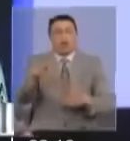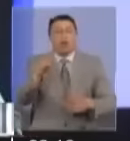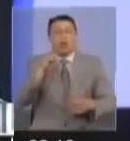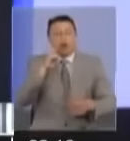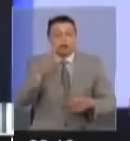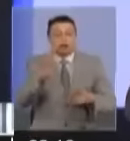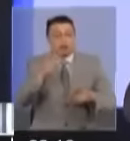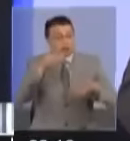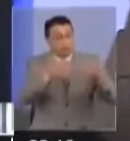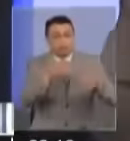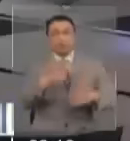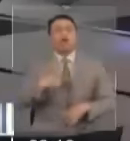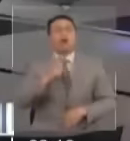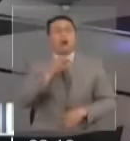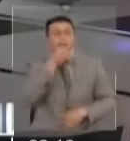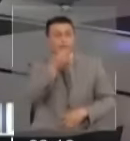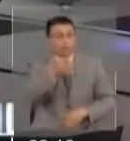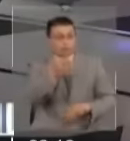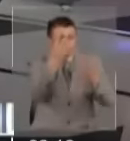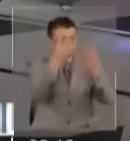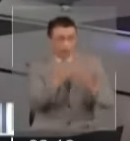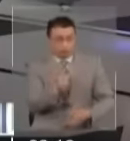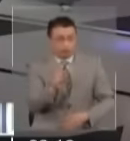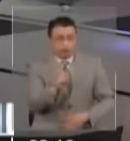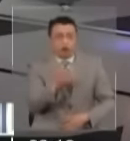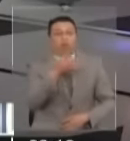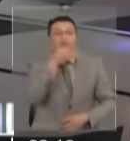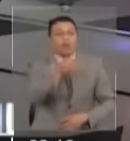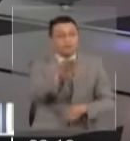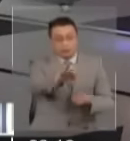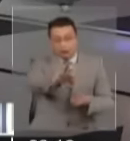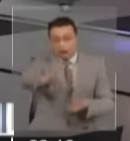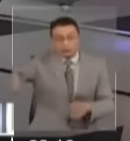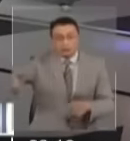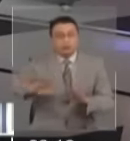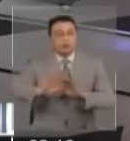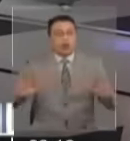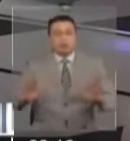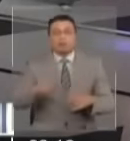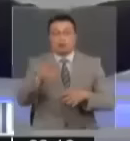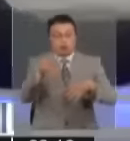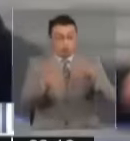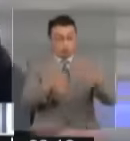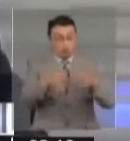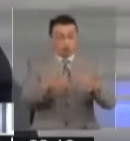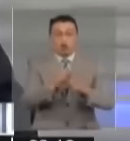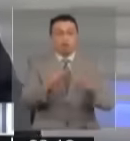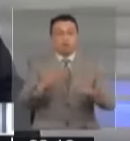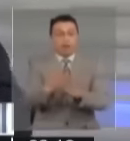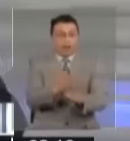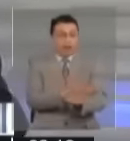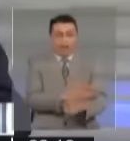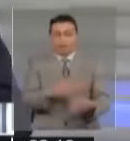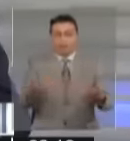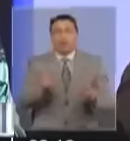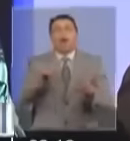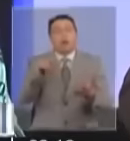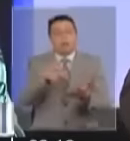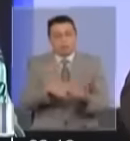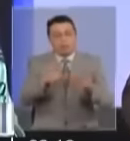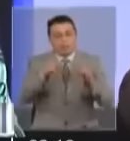siendo procesada. No, le estoy poniendo que no ponga el asiento al lado. Si una persona está procesada, mientras no termine el juicio, no lo puede mandar antes a la cárcel. Pero no lo puede